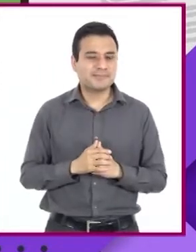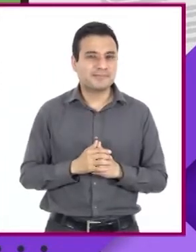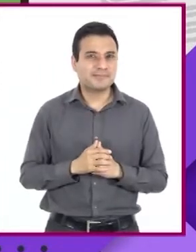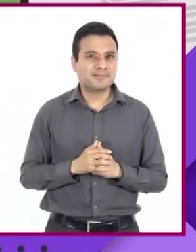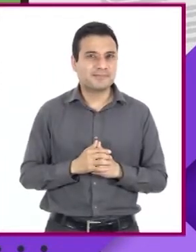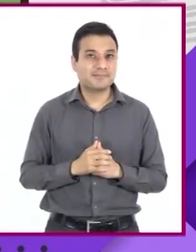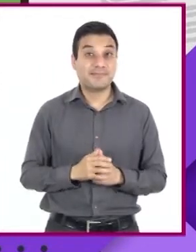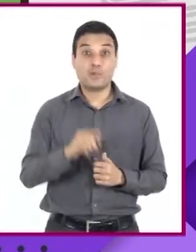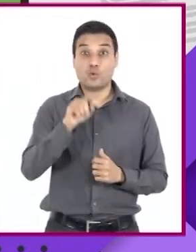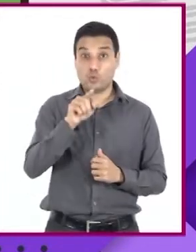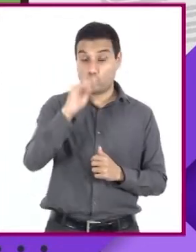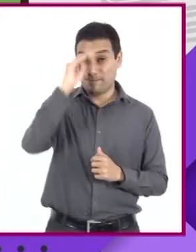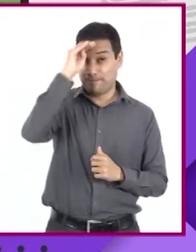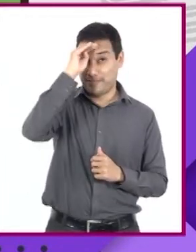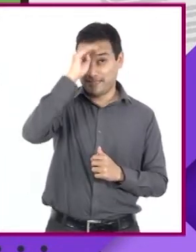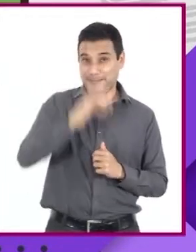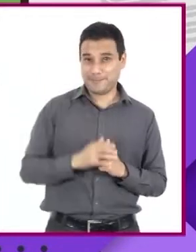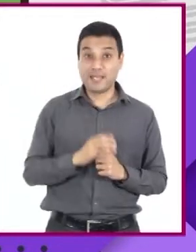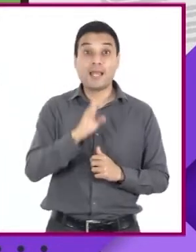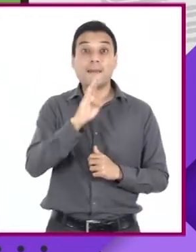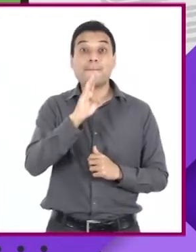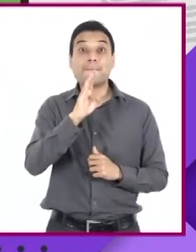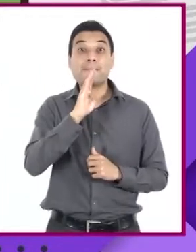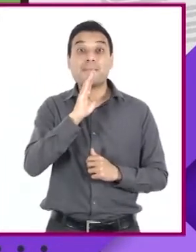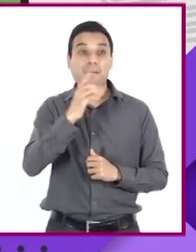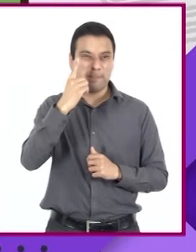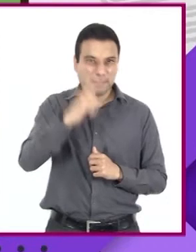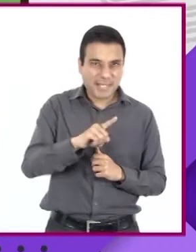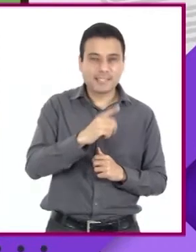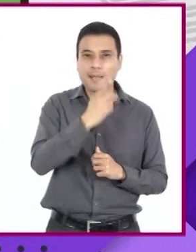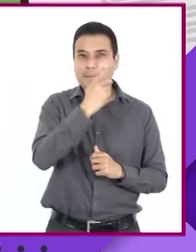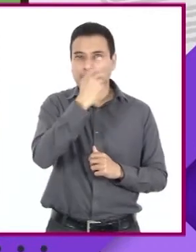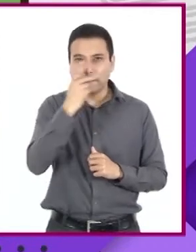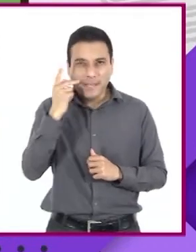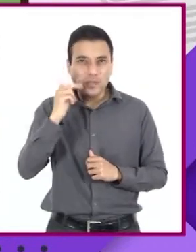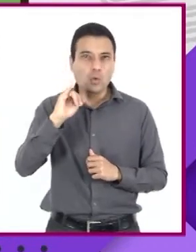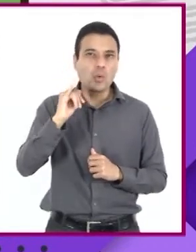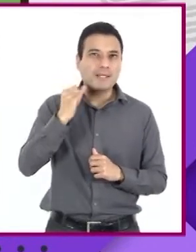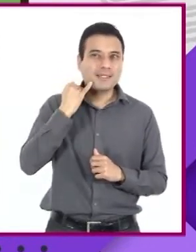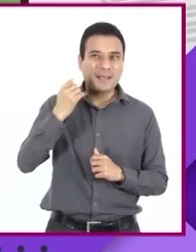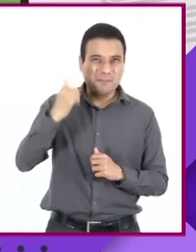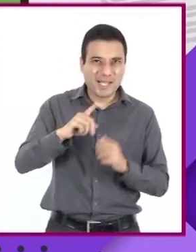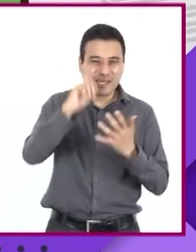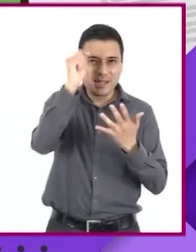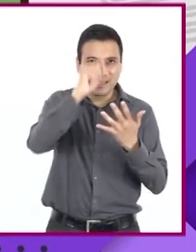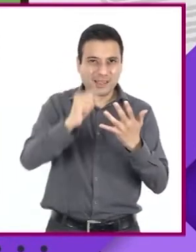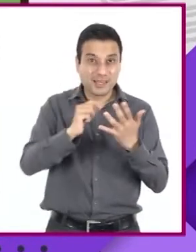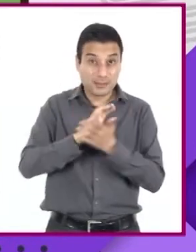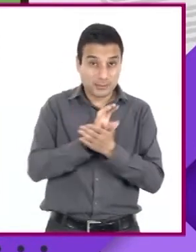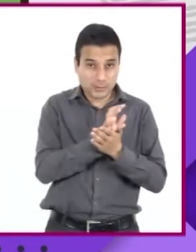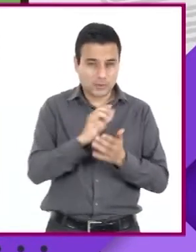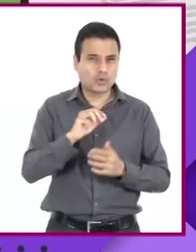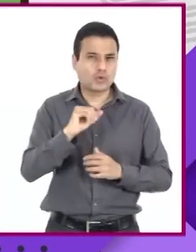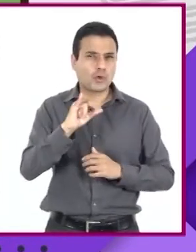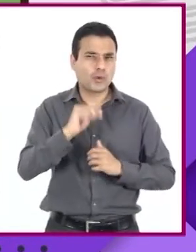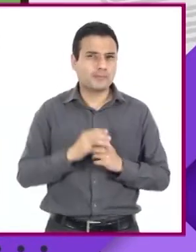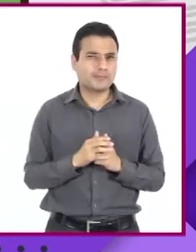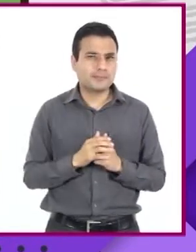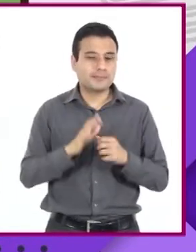¿Consideran que los roles que la mamá de Juanita asigna a sus hijos son discriminatorios? ¿Por